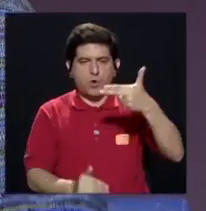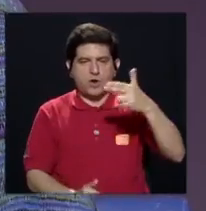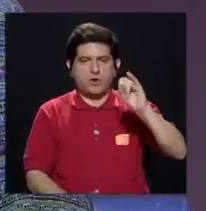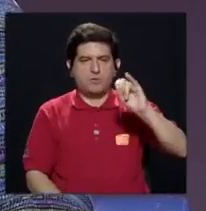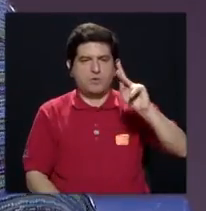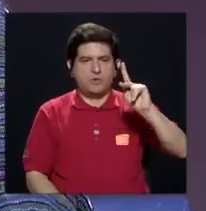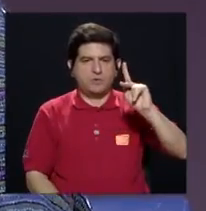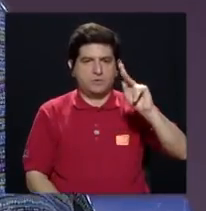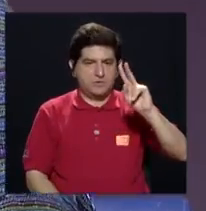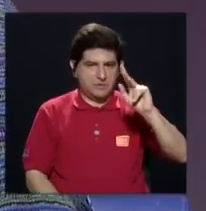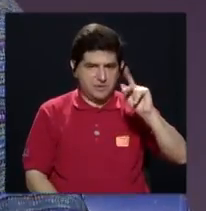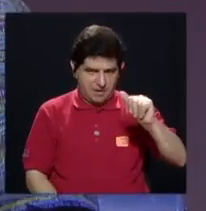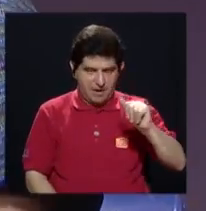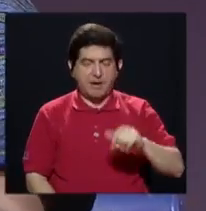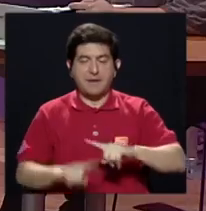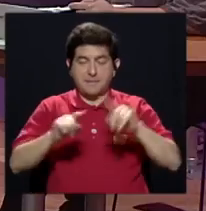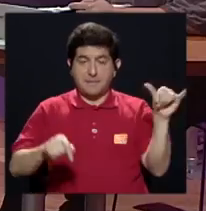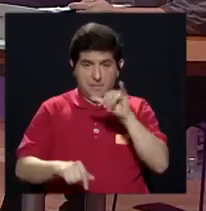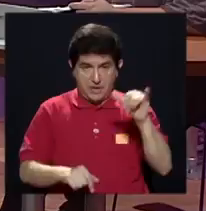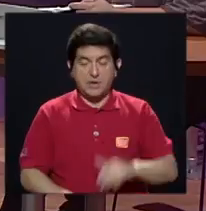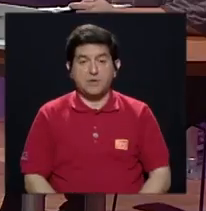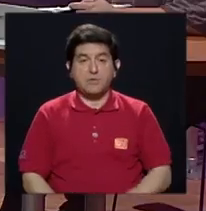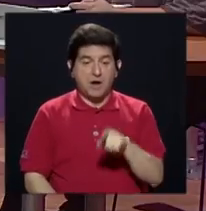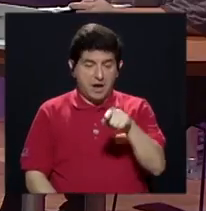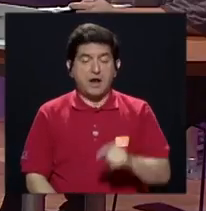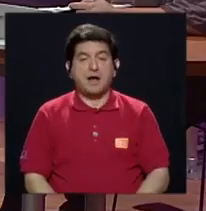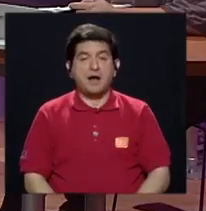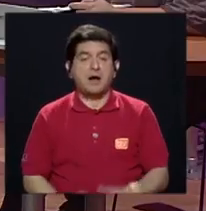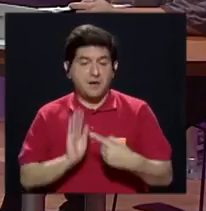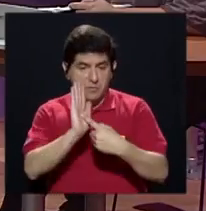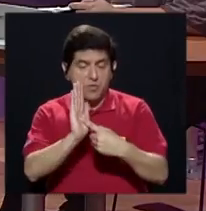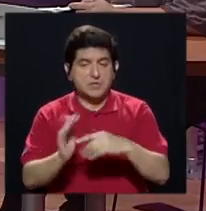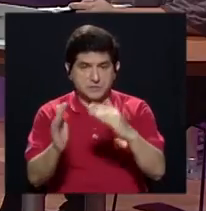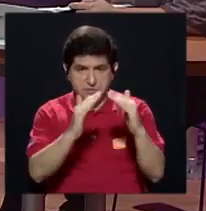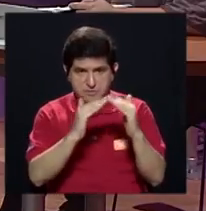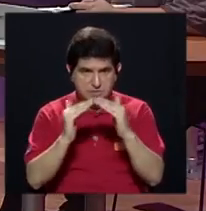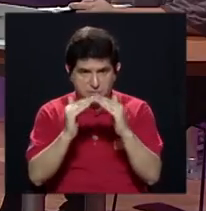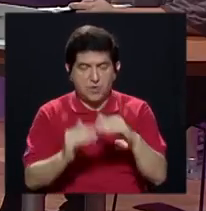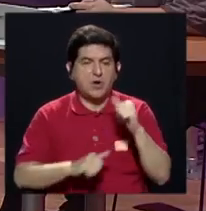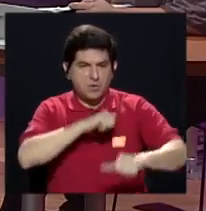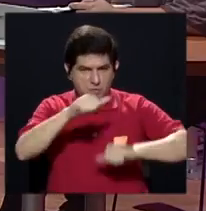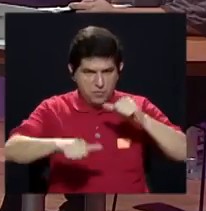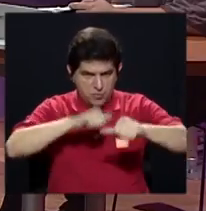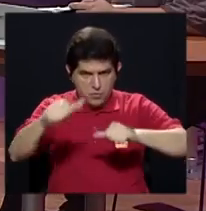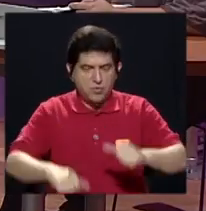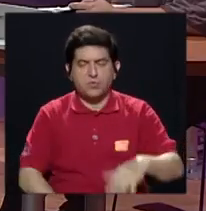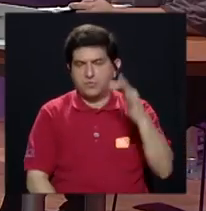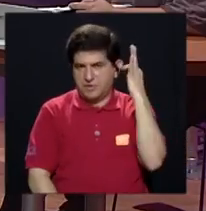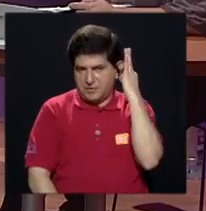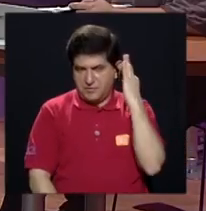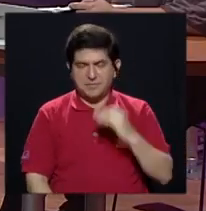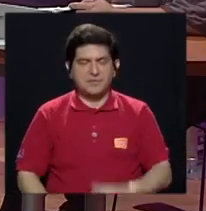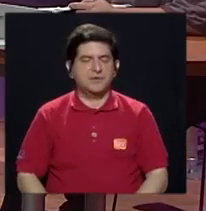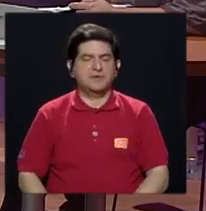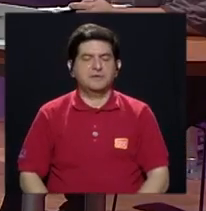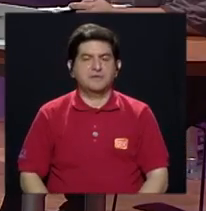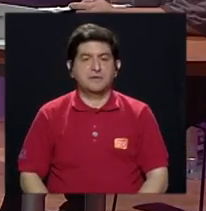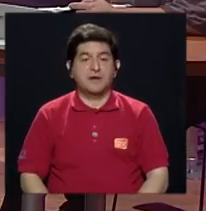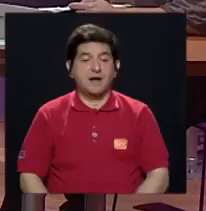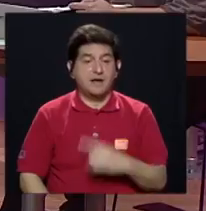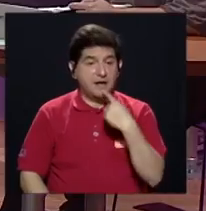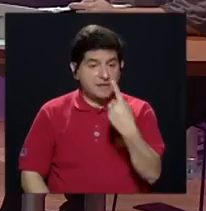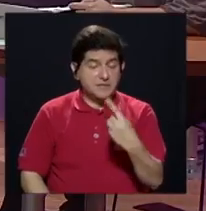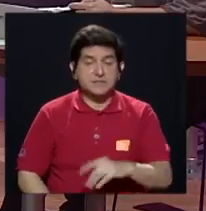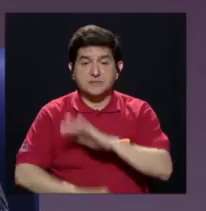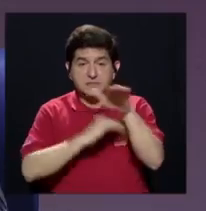contenido feminista comunitario planteábamos eh la importancia de recuperar los cuerpos verdad de todas las